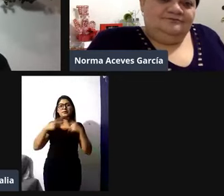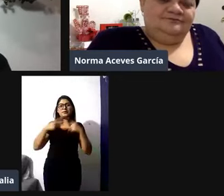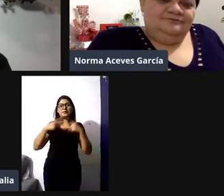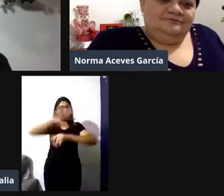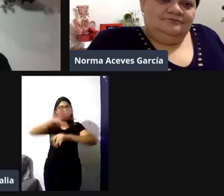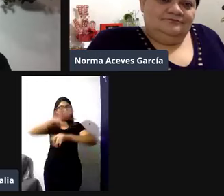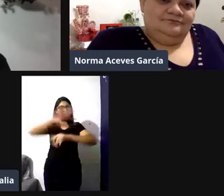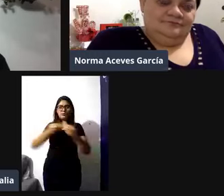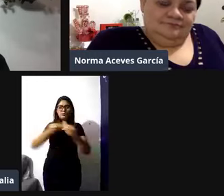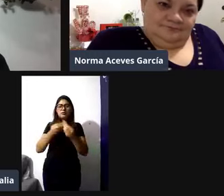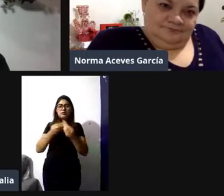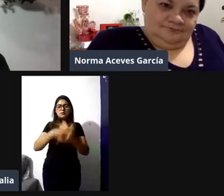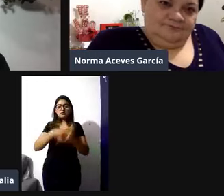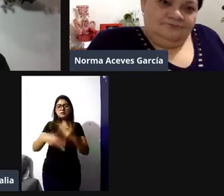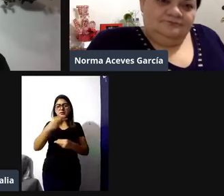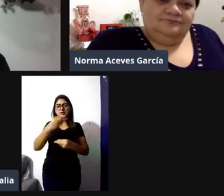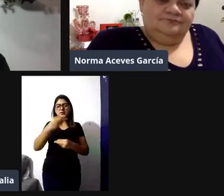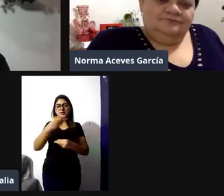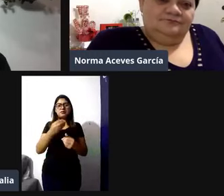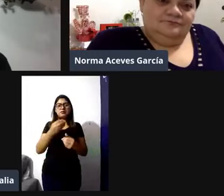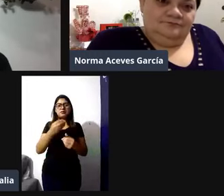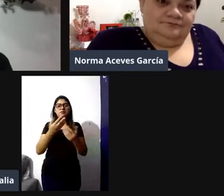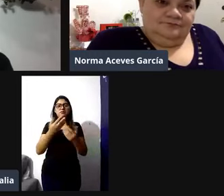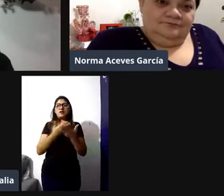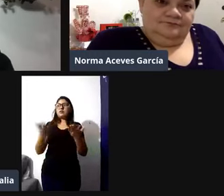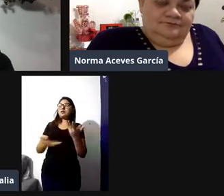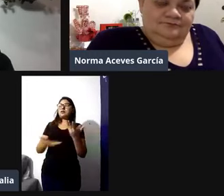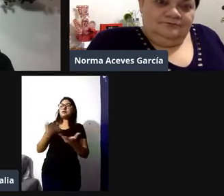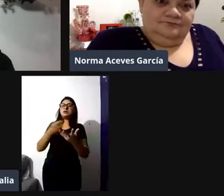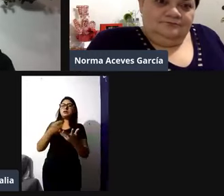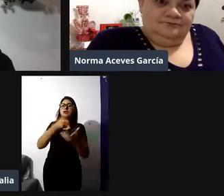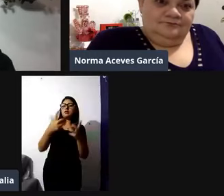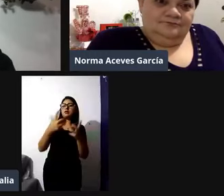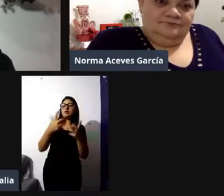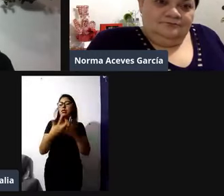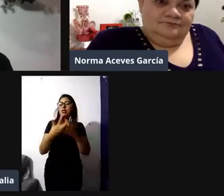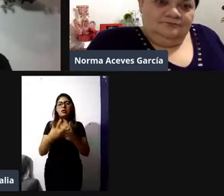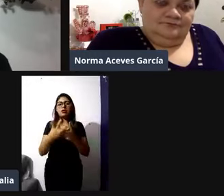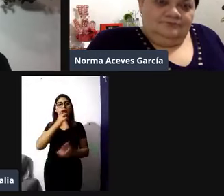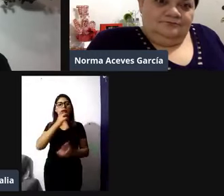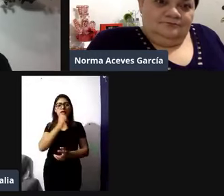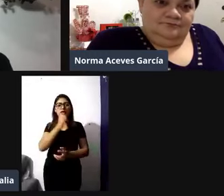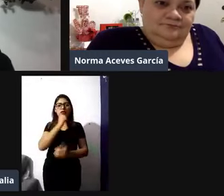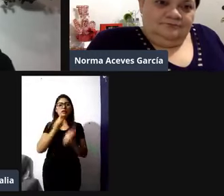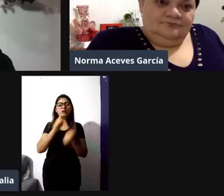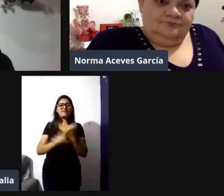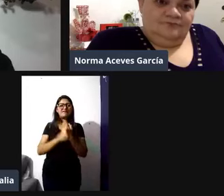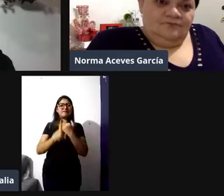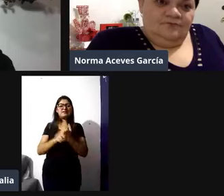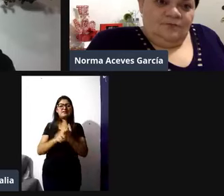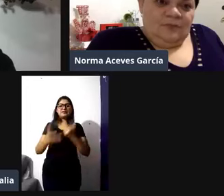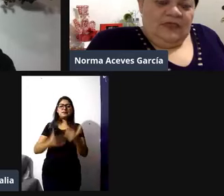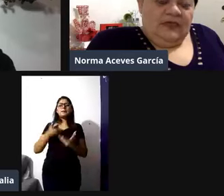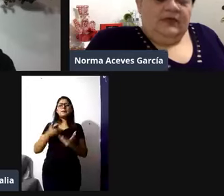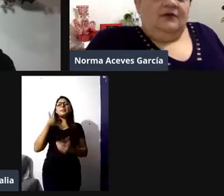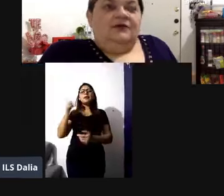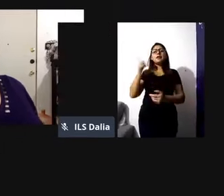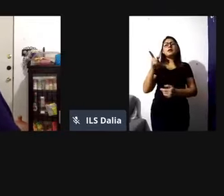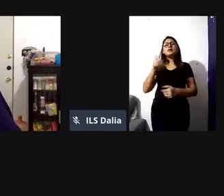problemas de adaptabilidad. Ella quisiera recibir algún comentario de su parte.